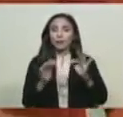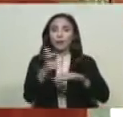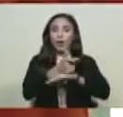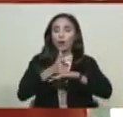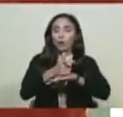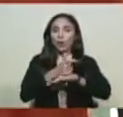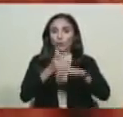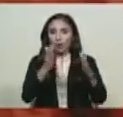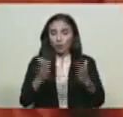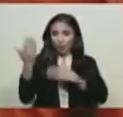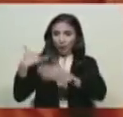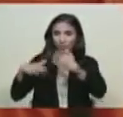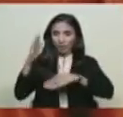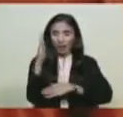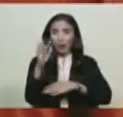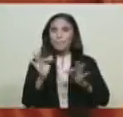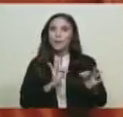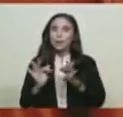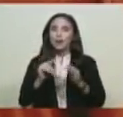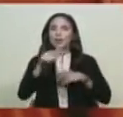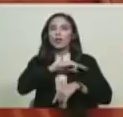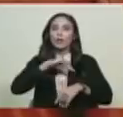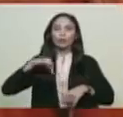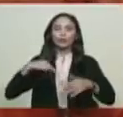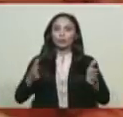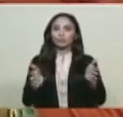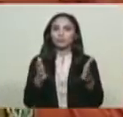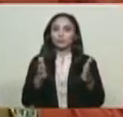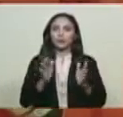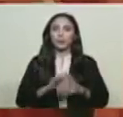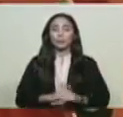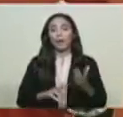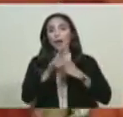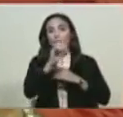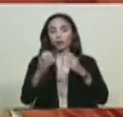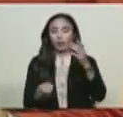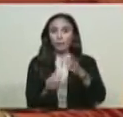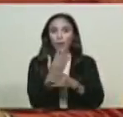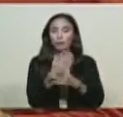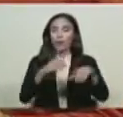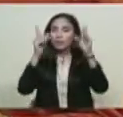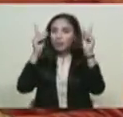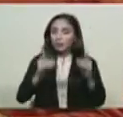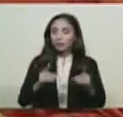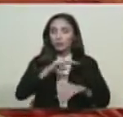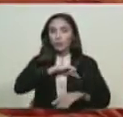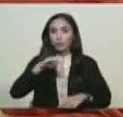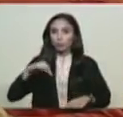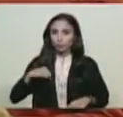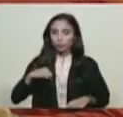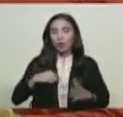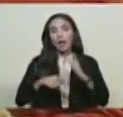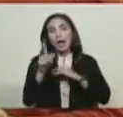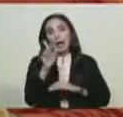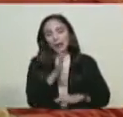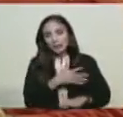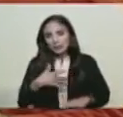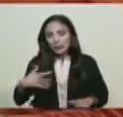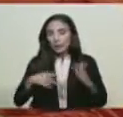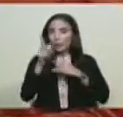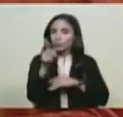revolcada de votos, compadre. Así de sencillo. Venezuela el 20 de mayo va a decidir si quiere el camino del